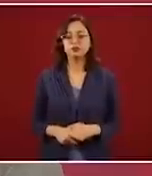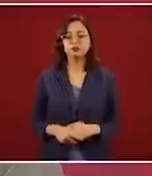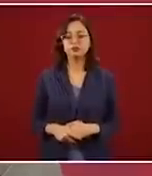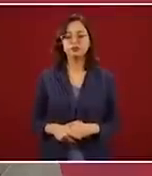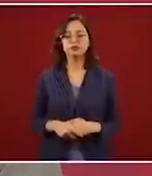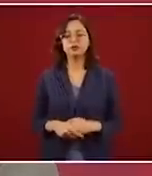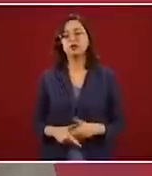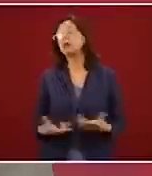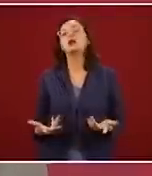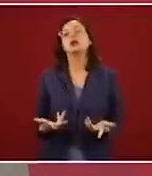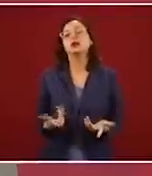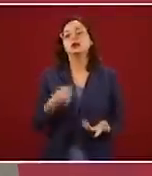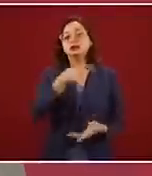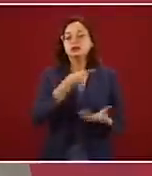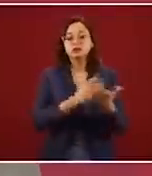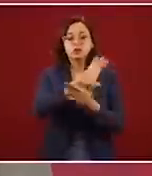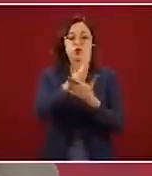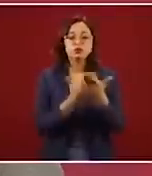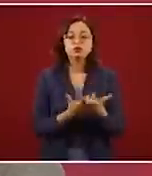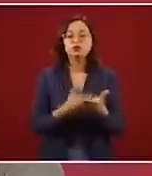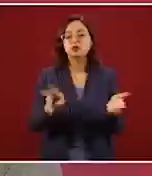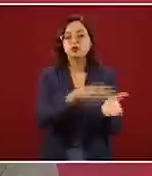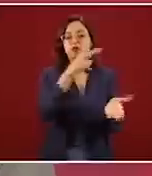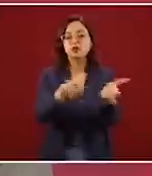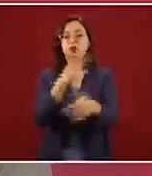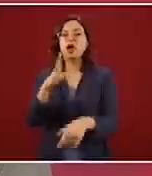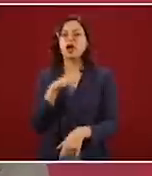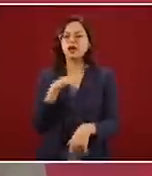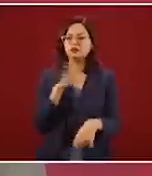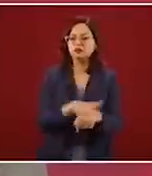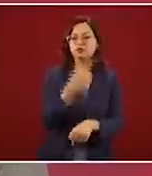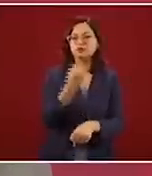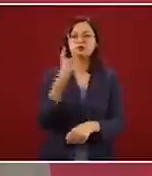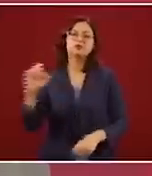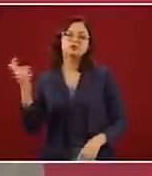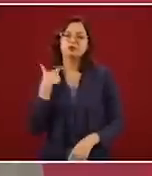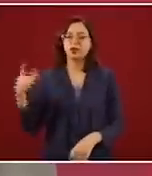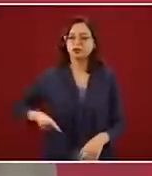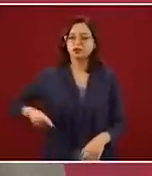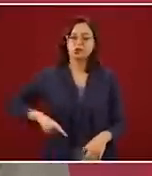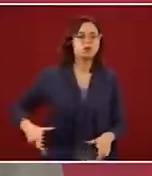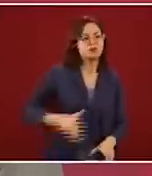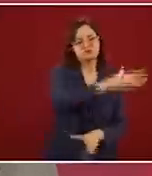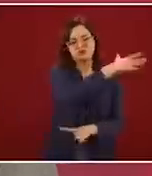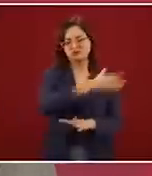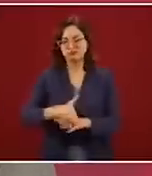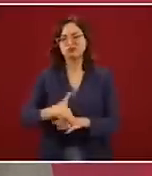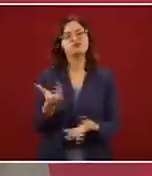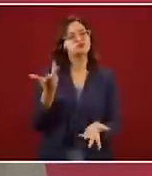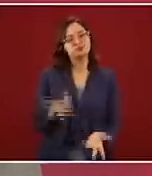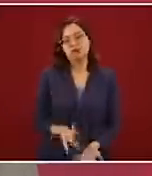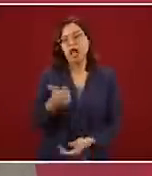en señalar, son el modelo de trabajo que existía antes y que todavía existe, pues estamos en este periodo